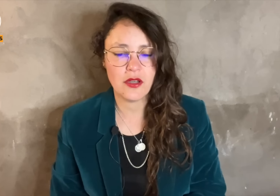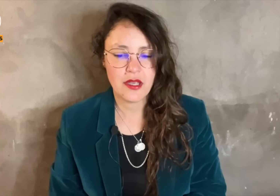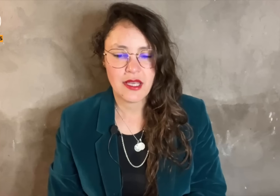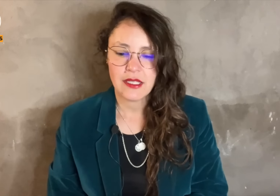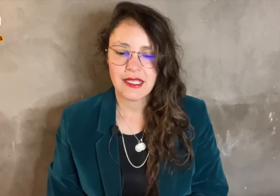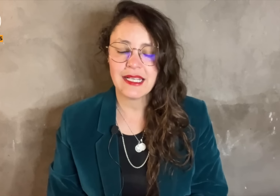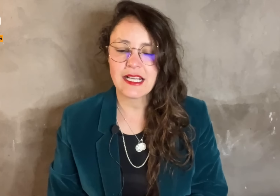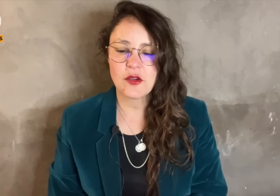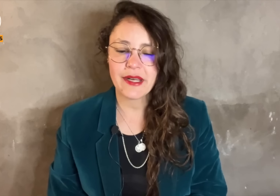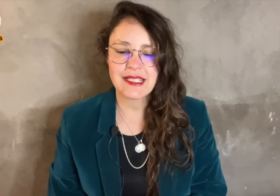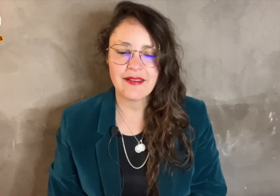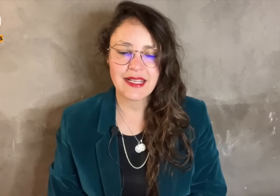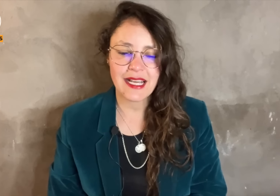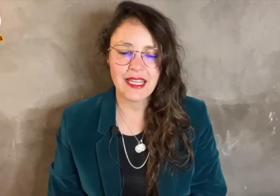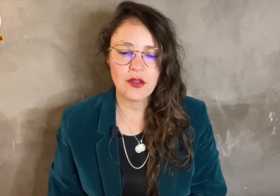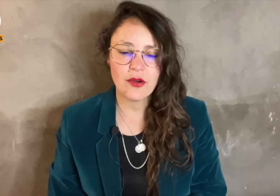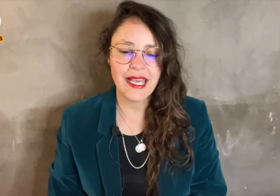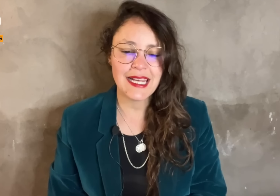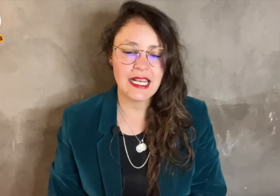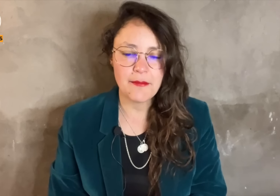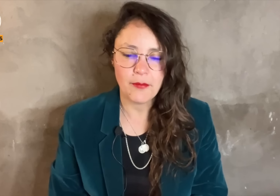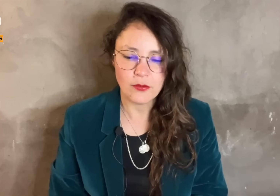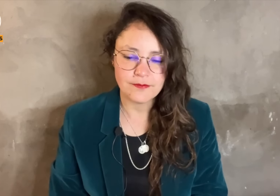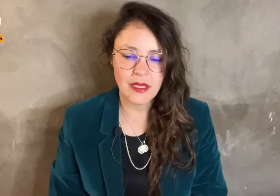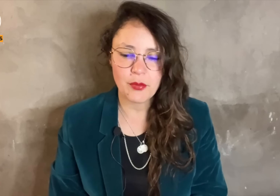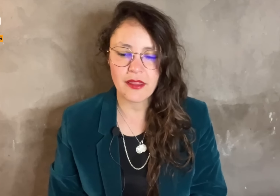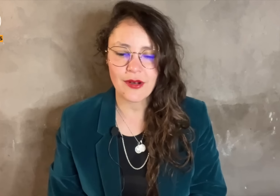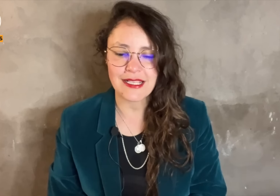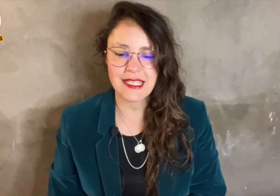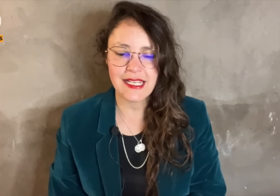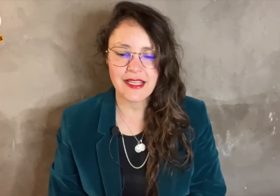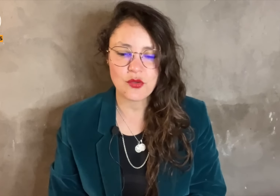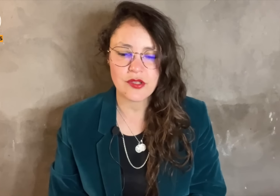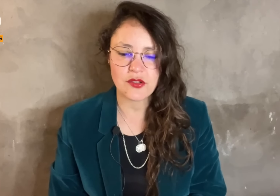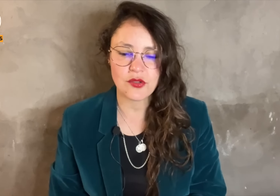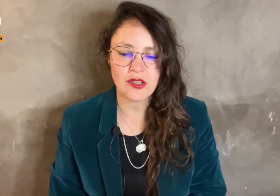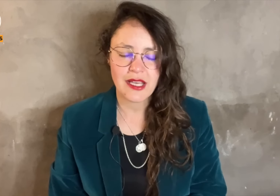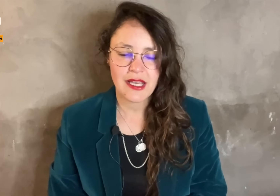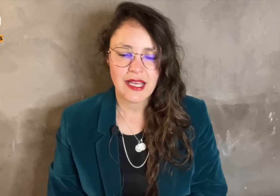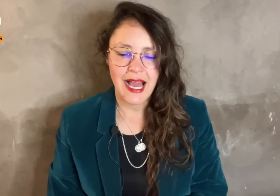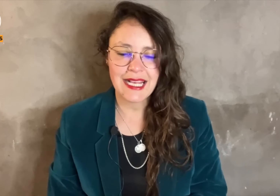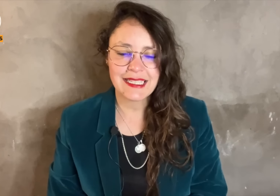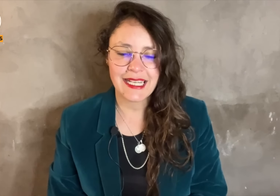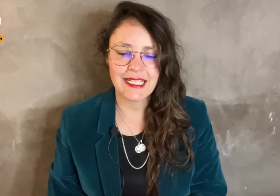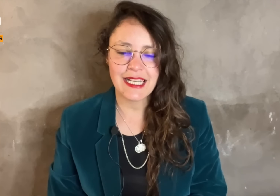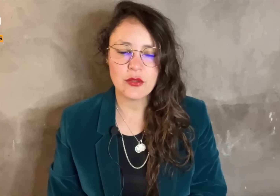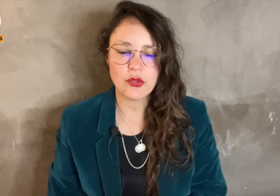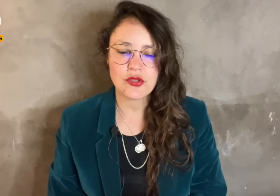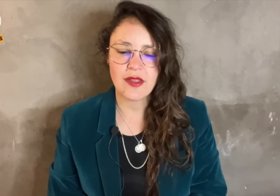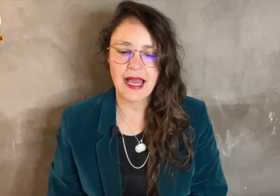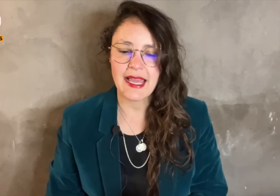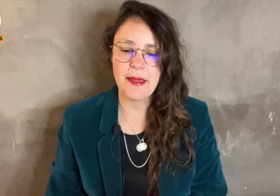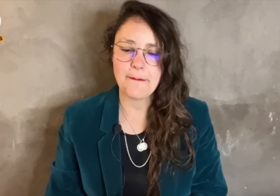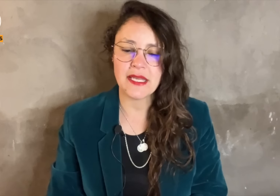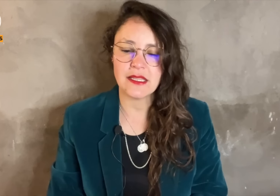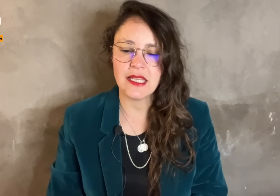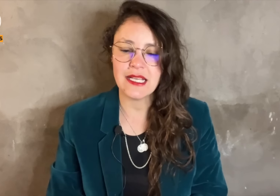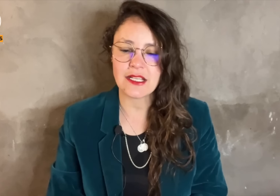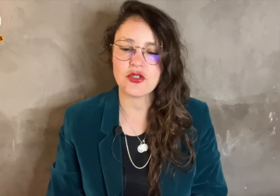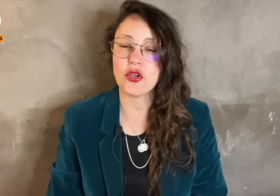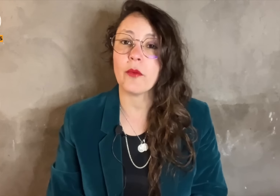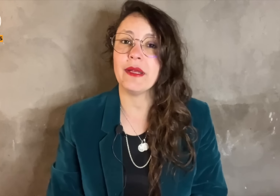en el fondo el caso parece haber caído en el Limbo después de una serie de sucesos alteran el curso de la